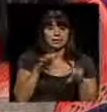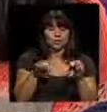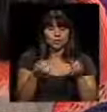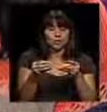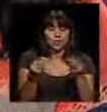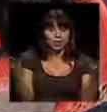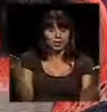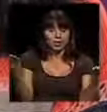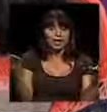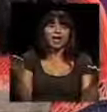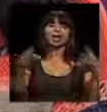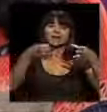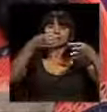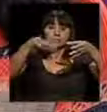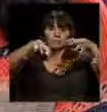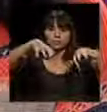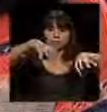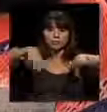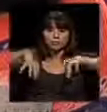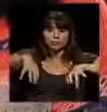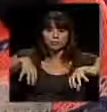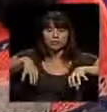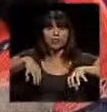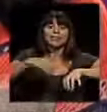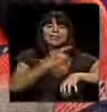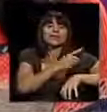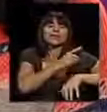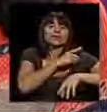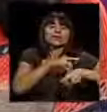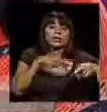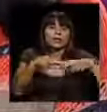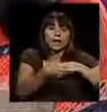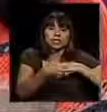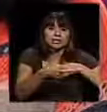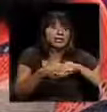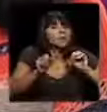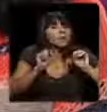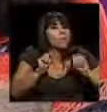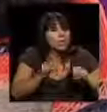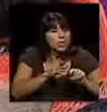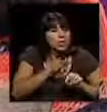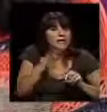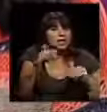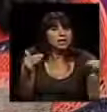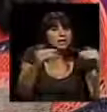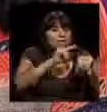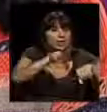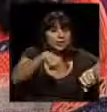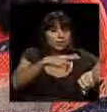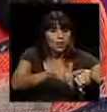por direcciones regionales, de tal manera que si gustan pueden ir al nivel nacional, pero igual también